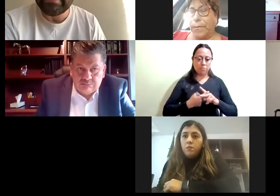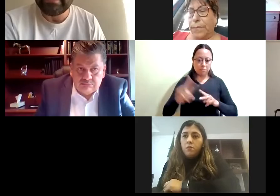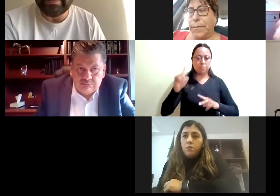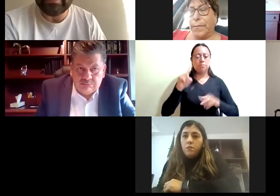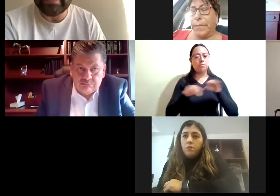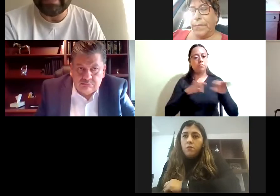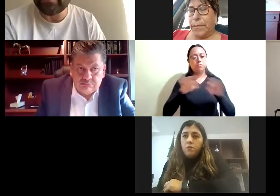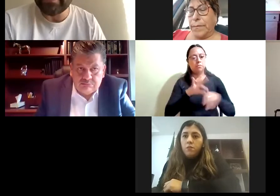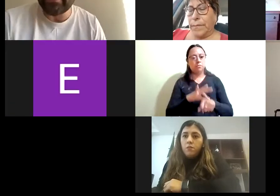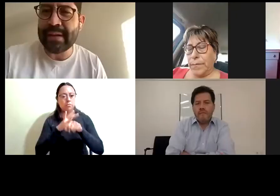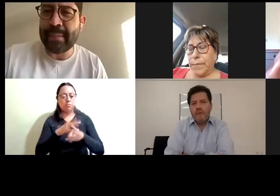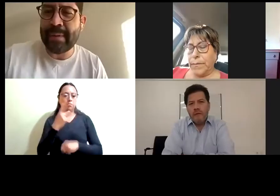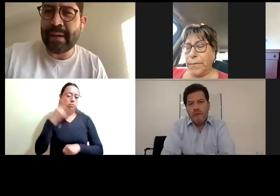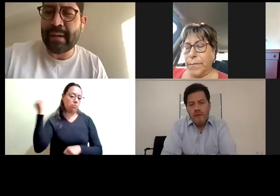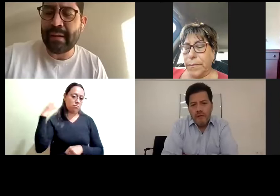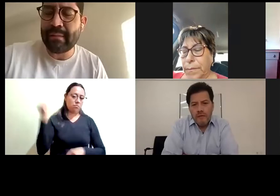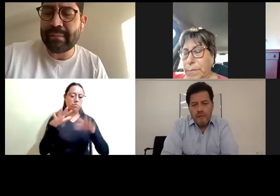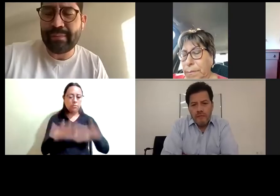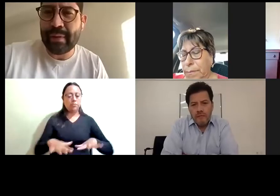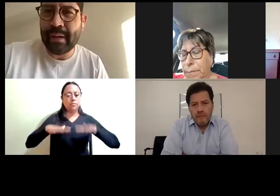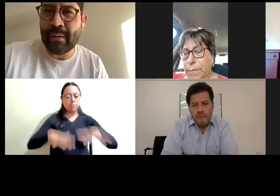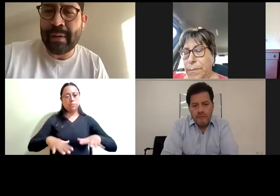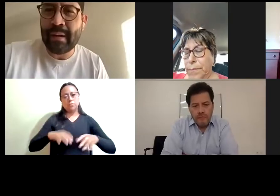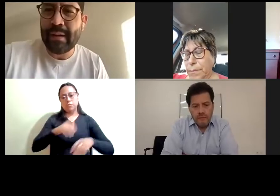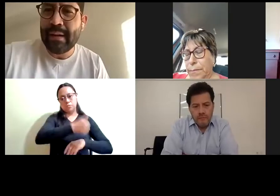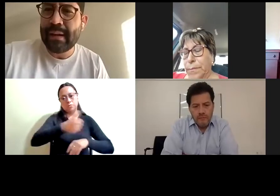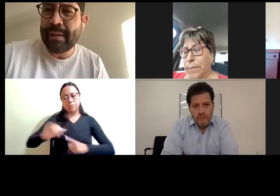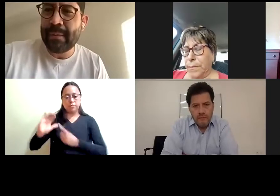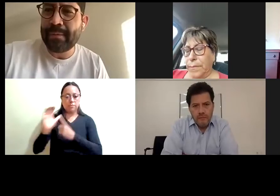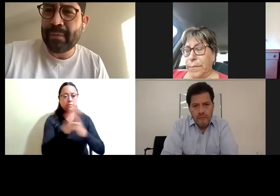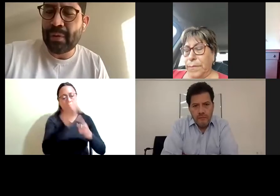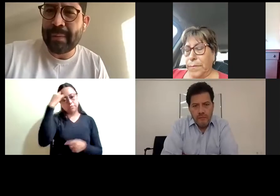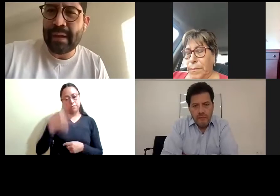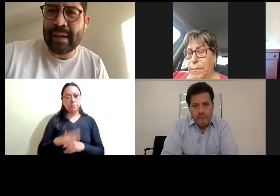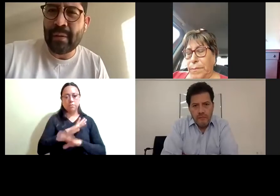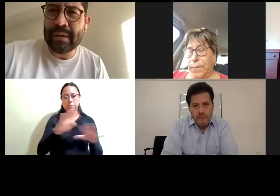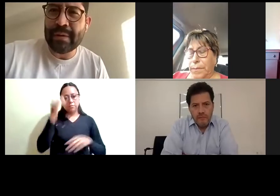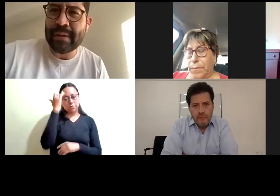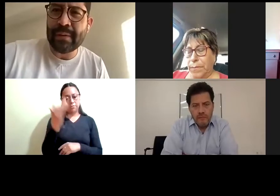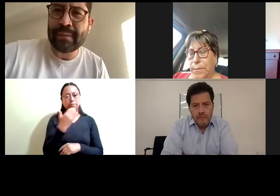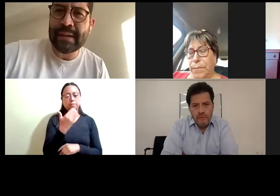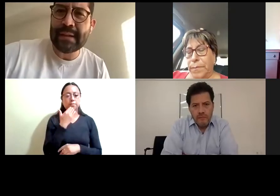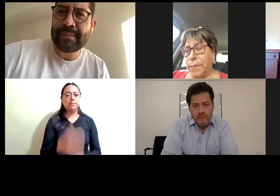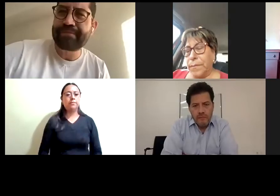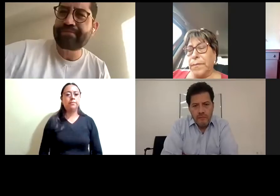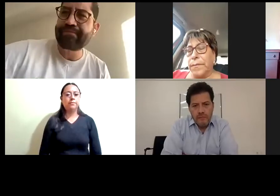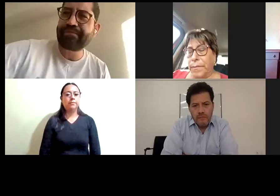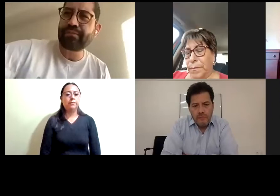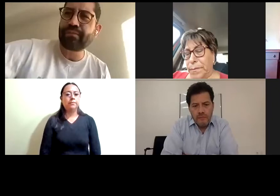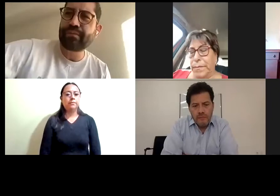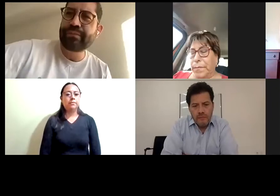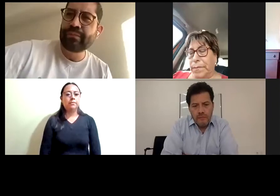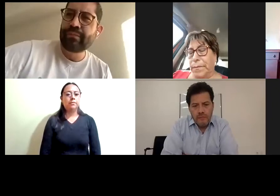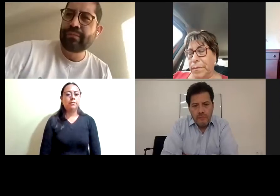presencial del Congreso y de las comisiones. Ya para obviar el tiempo, solo me quedaría ya.